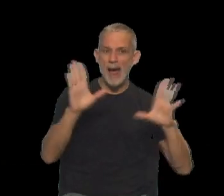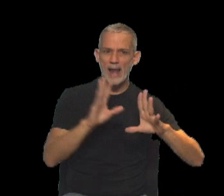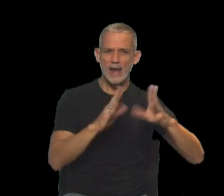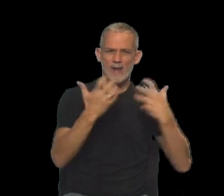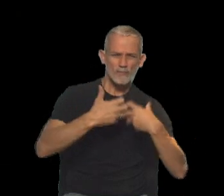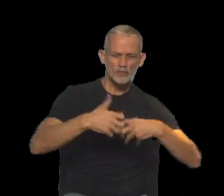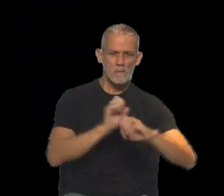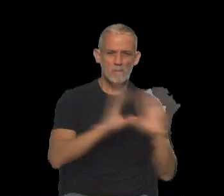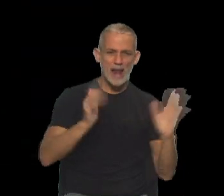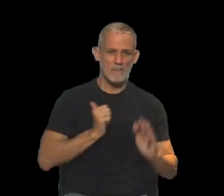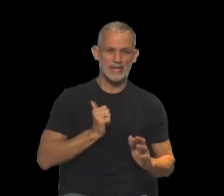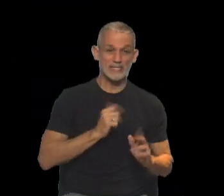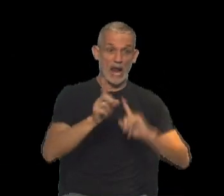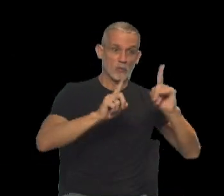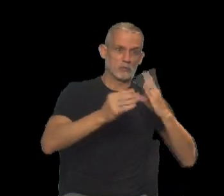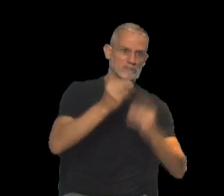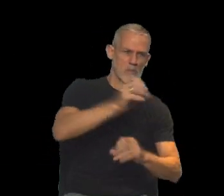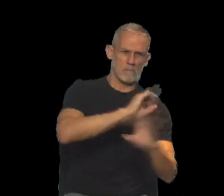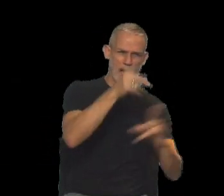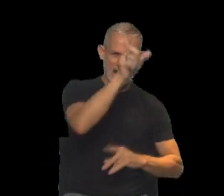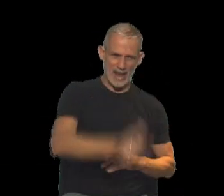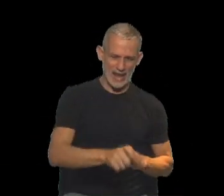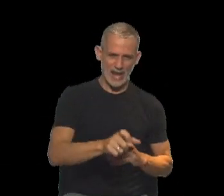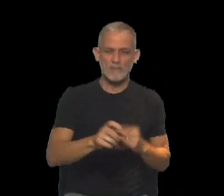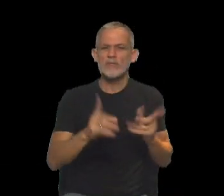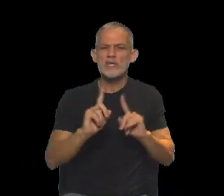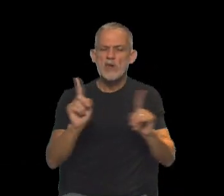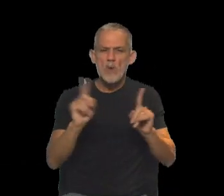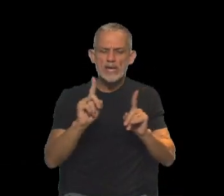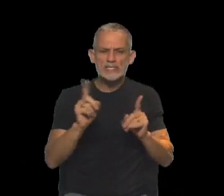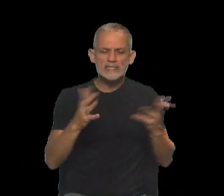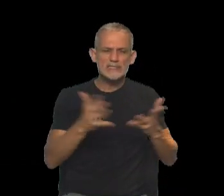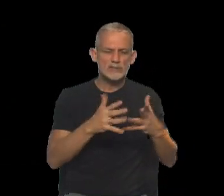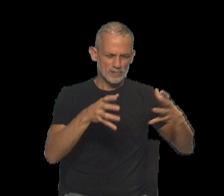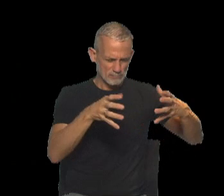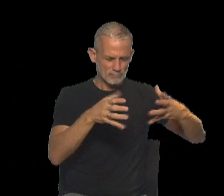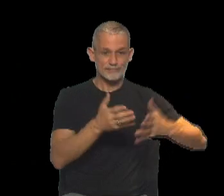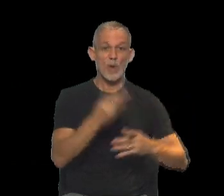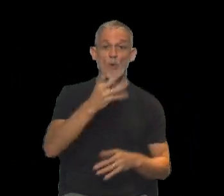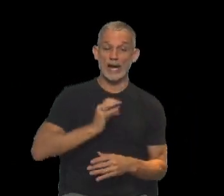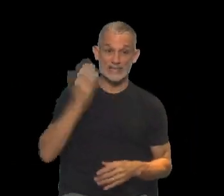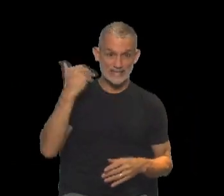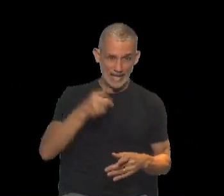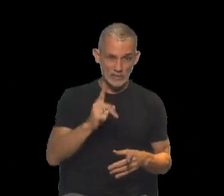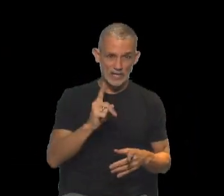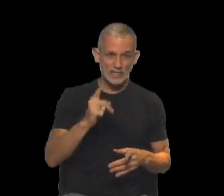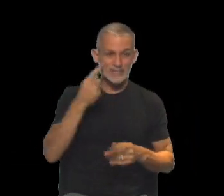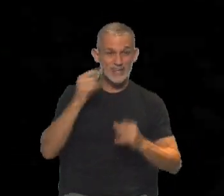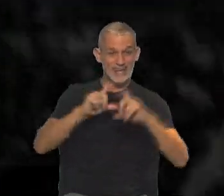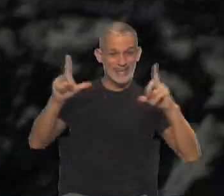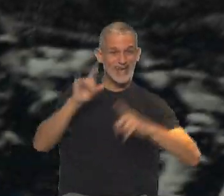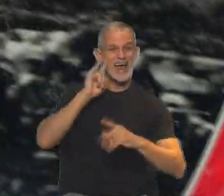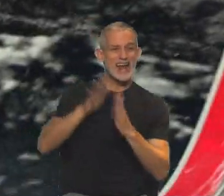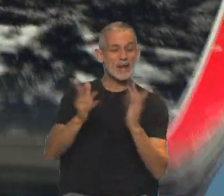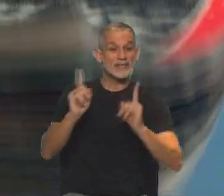el mal funcionamiento militar de algunos, ¿no? Y no en la debacle estructural, ¿no? Hace 40 años empezaban a ver estas tapas, exactamente.